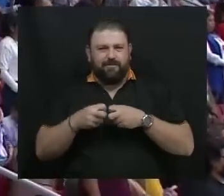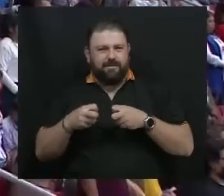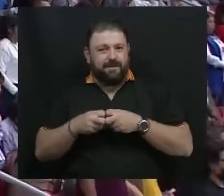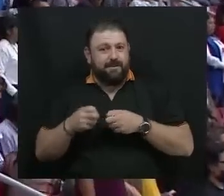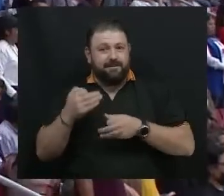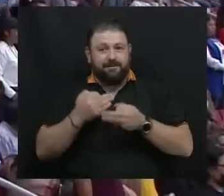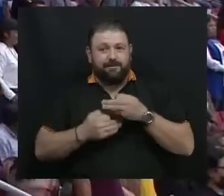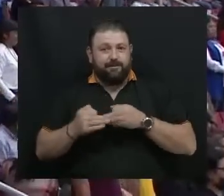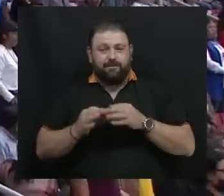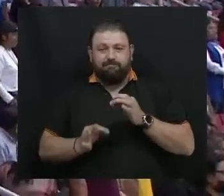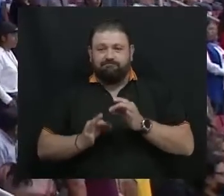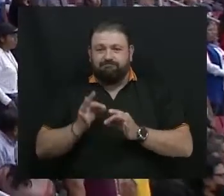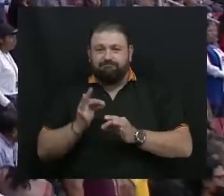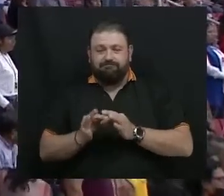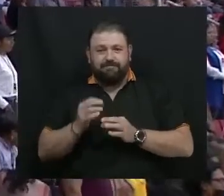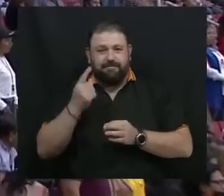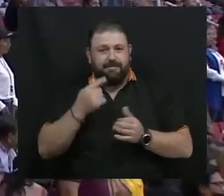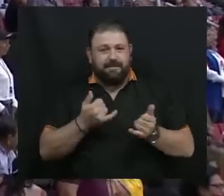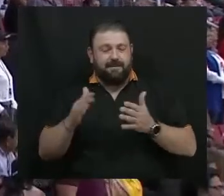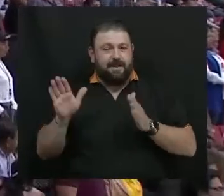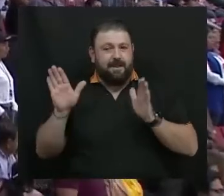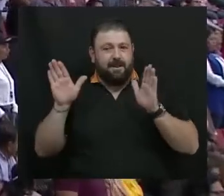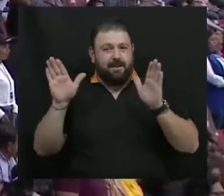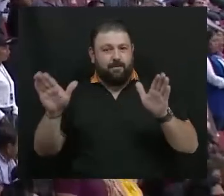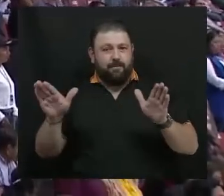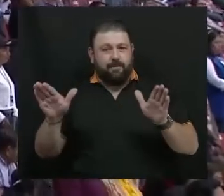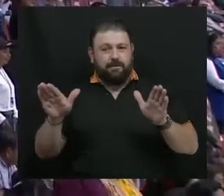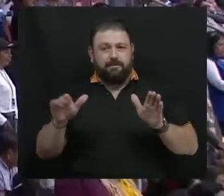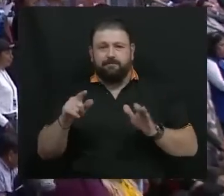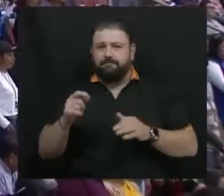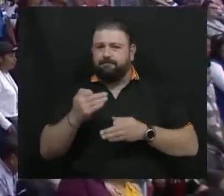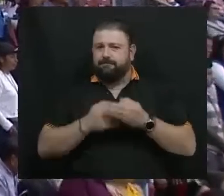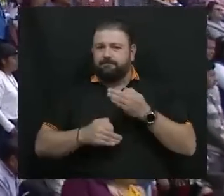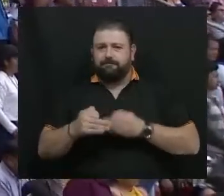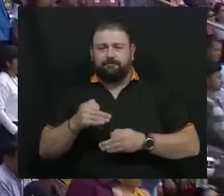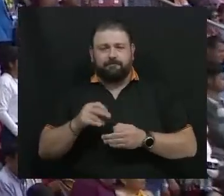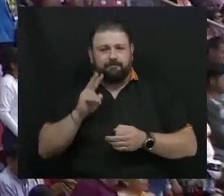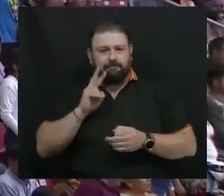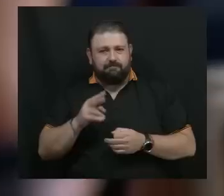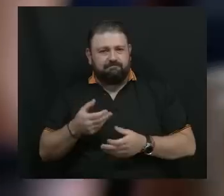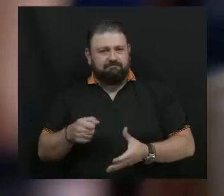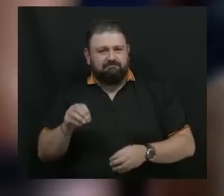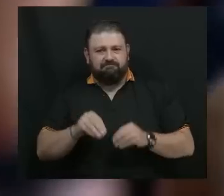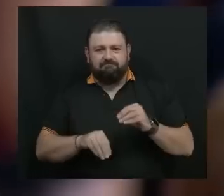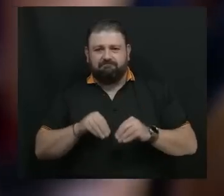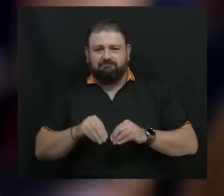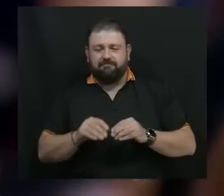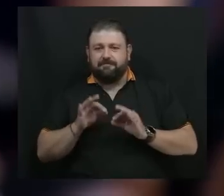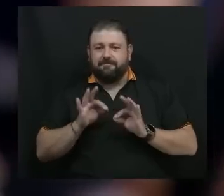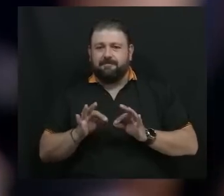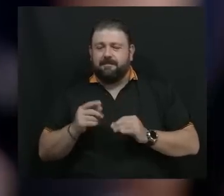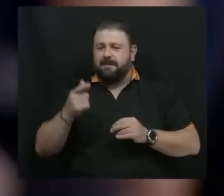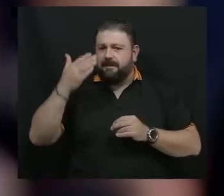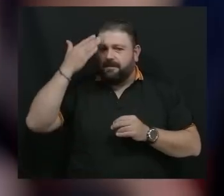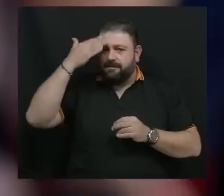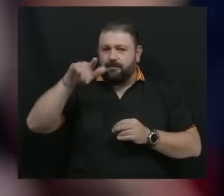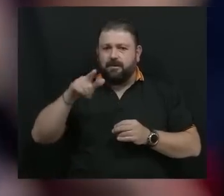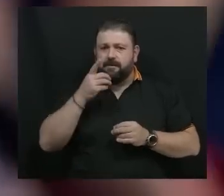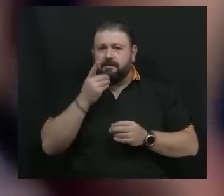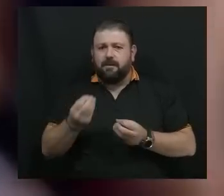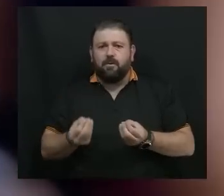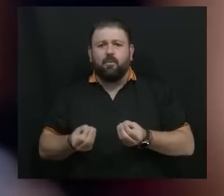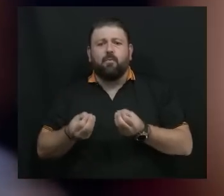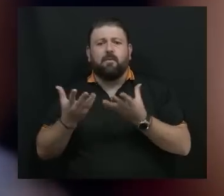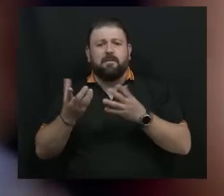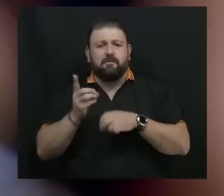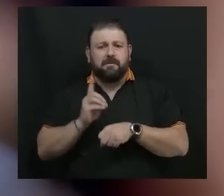y te vas para el aeropuerto. Llegas al aeropuerto, chequeas tu equipaje. La señorita te dice cuántos días va a estar.